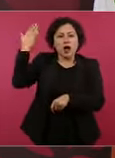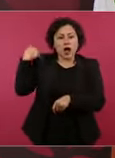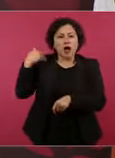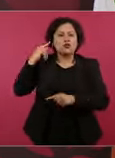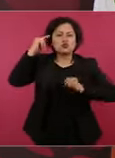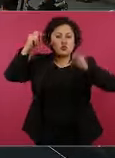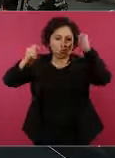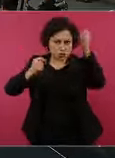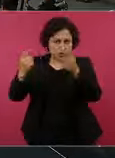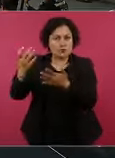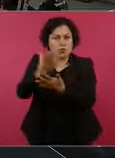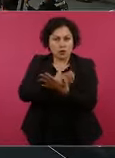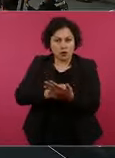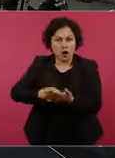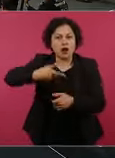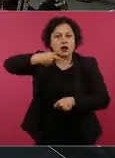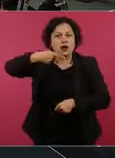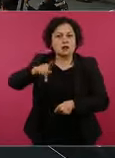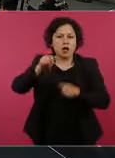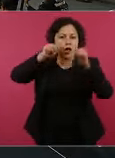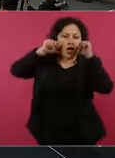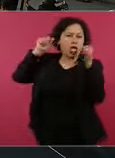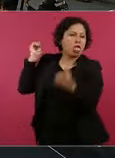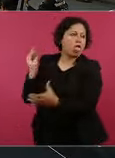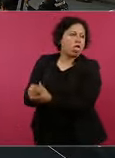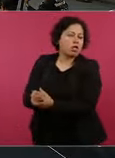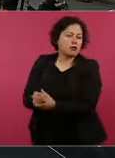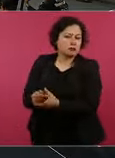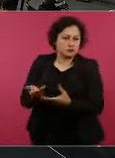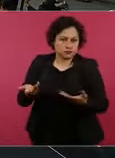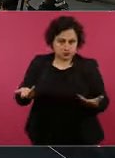y se está haciendo justicia. Este es el puente